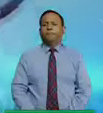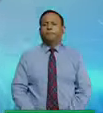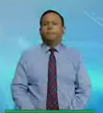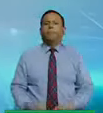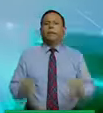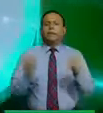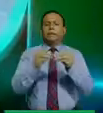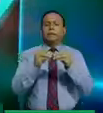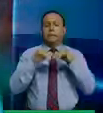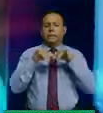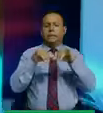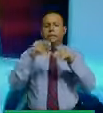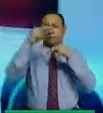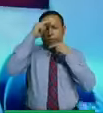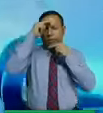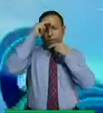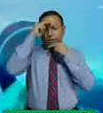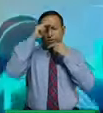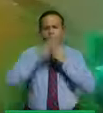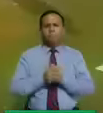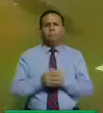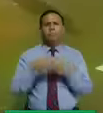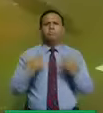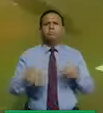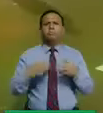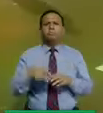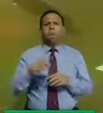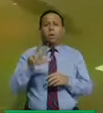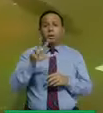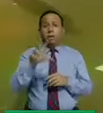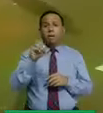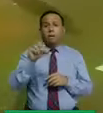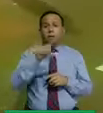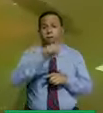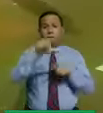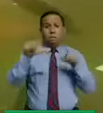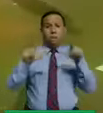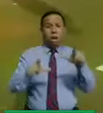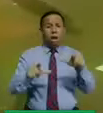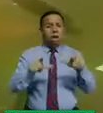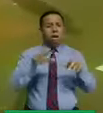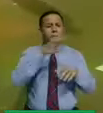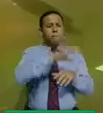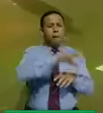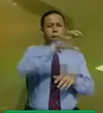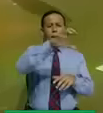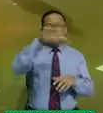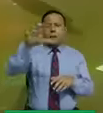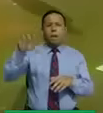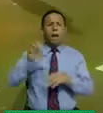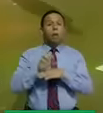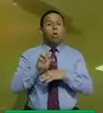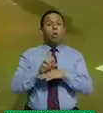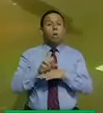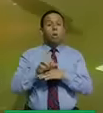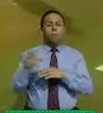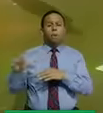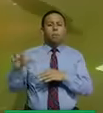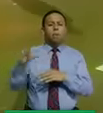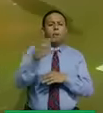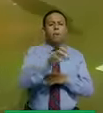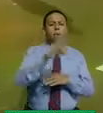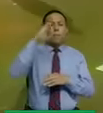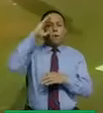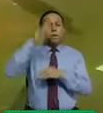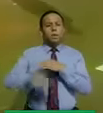Seguimos con más noticias. 30 puntos de ejes viales del país son resguardados por la Policía Nacional, donde